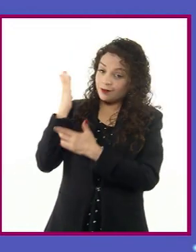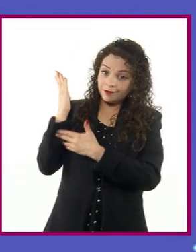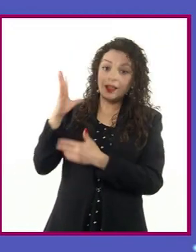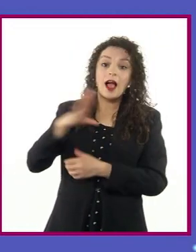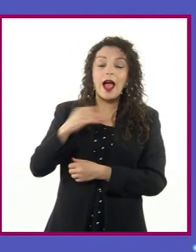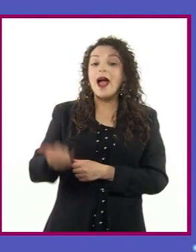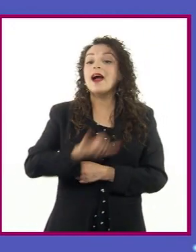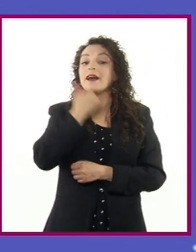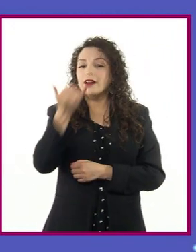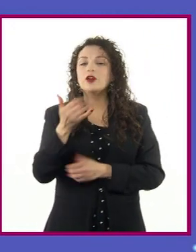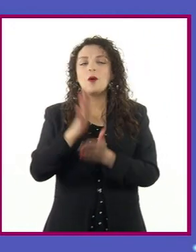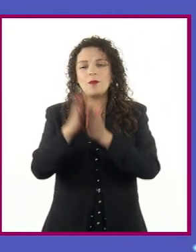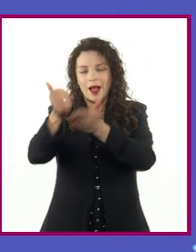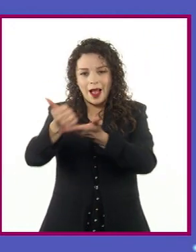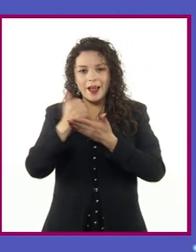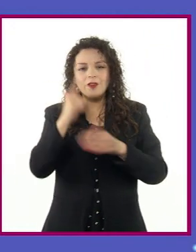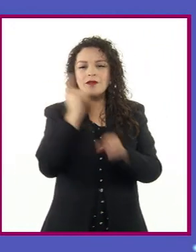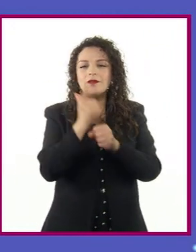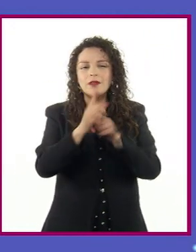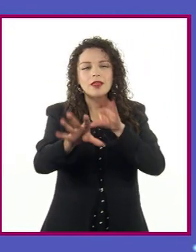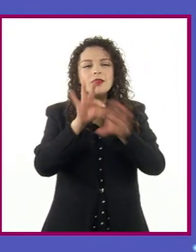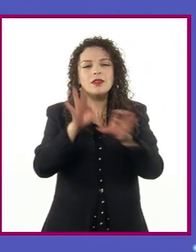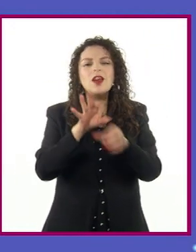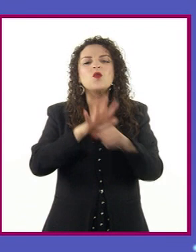nos ayuden a identificarlos.